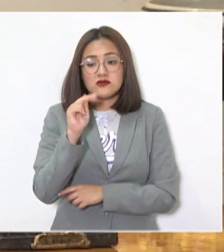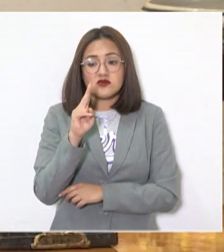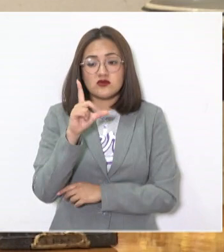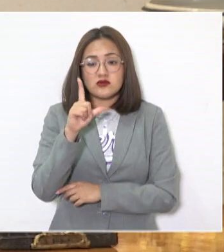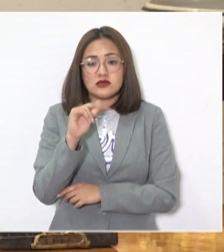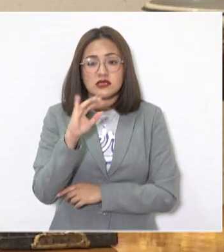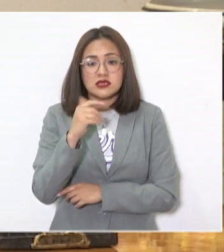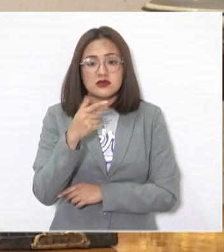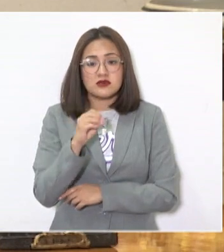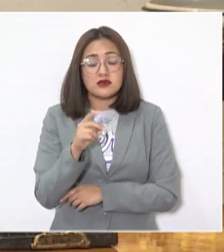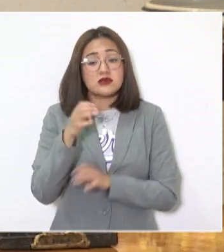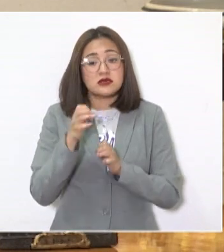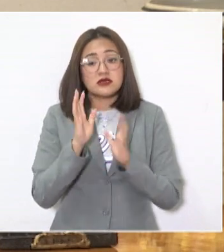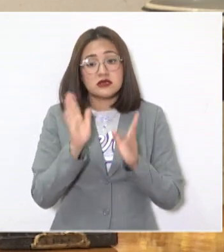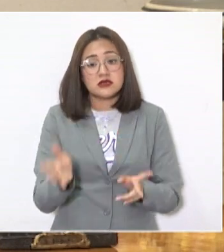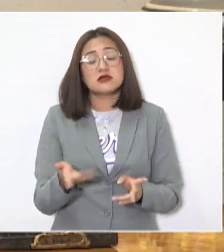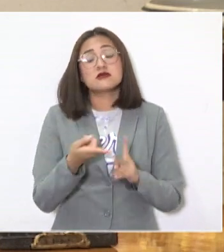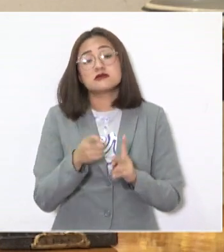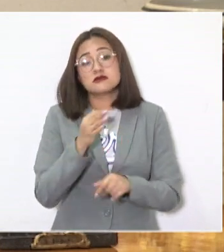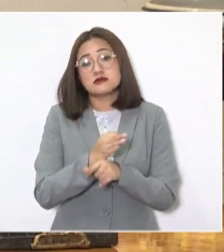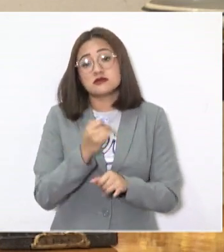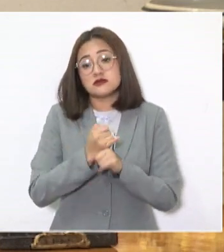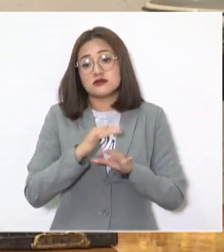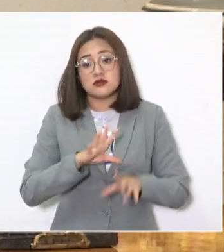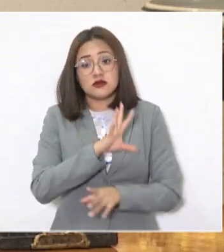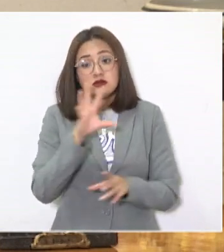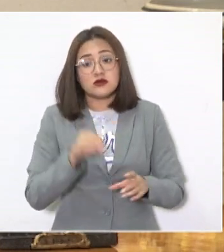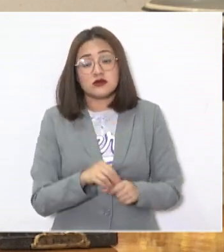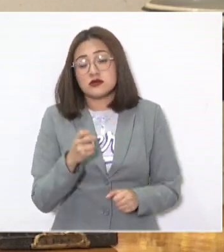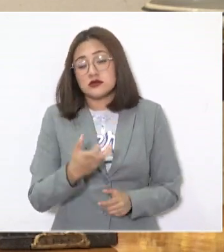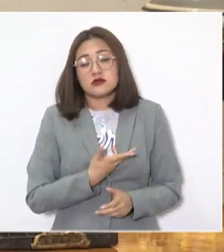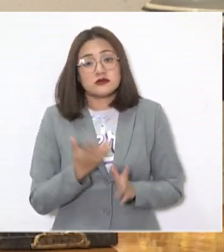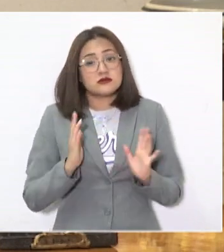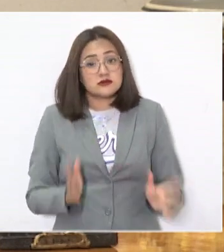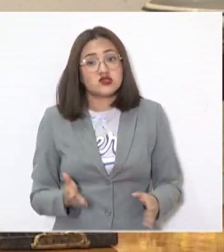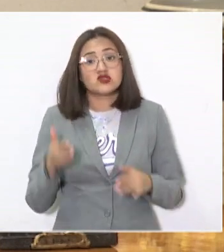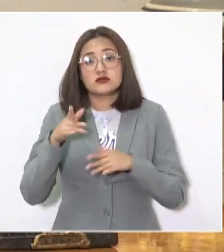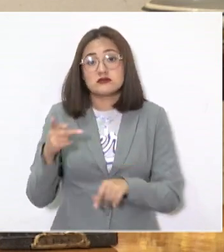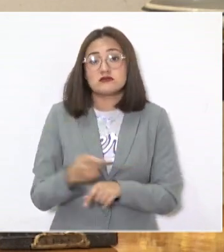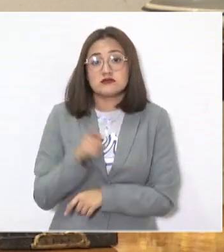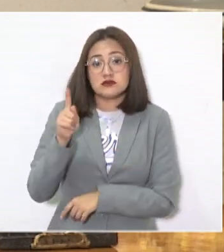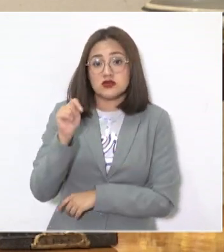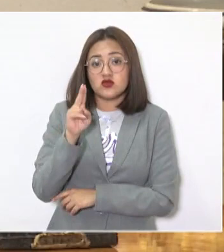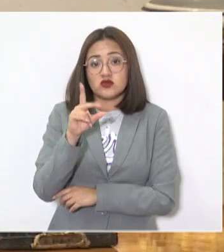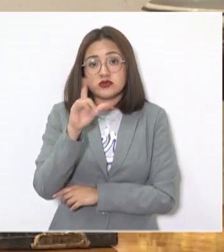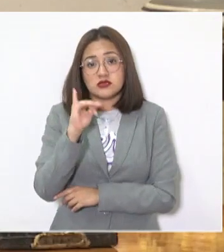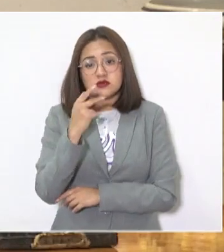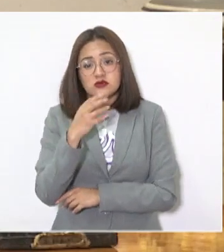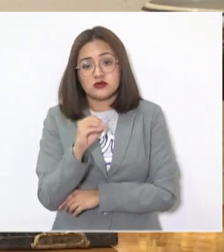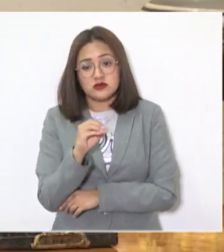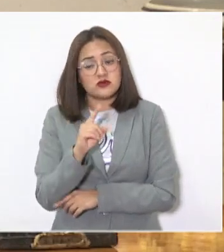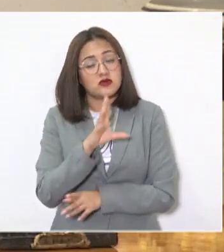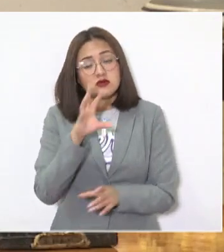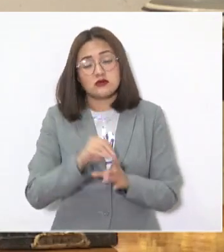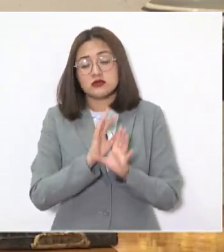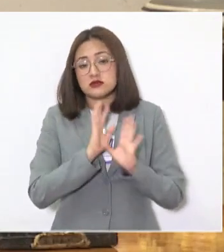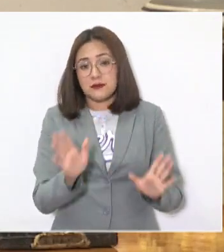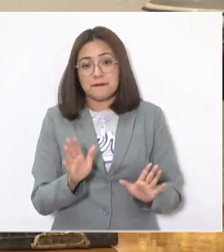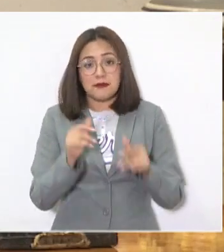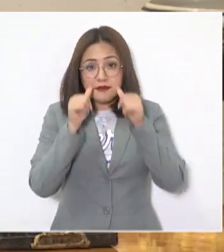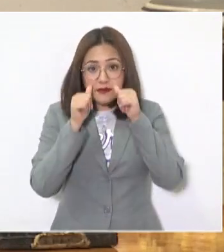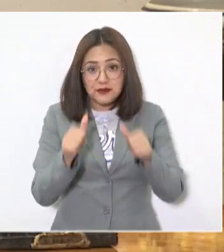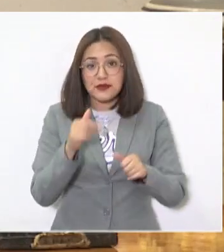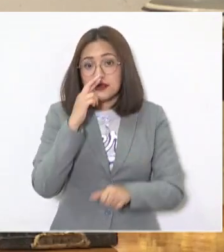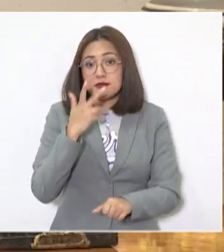ya. Ya hay una información total sobre lo que pasó en Tulcingo del Valle. Total.